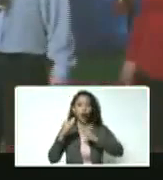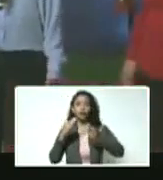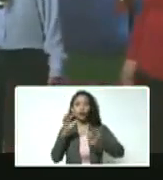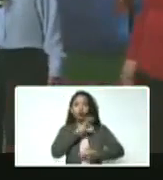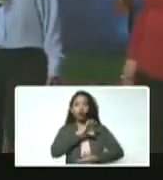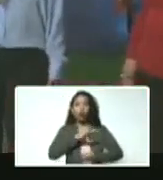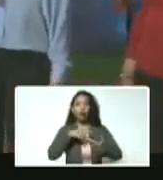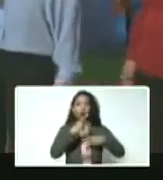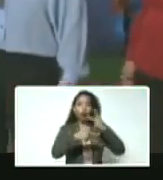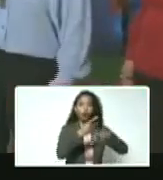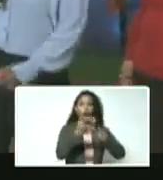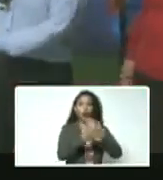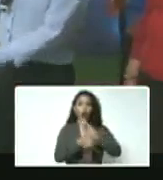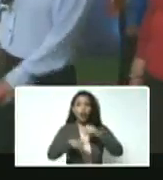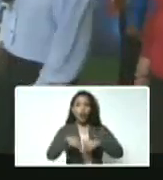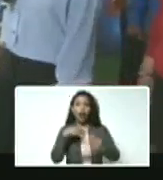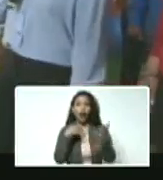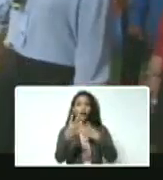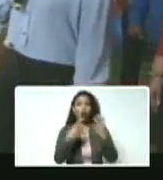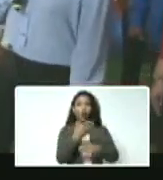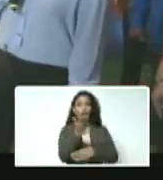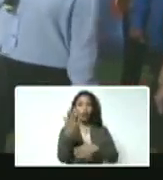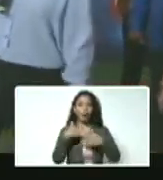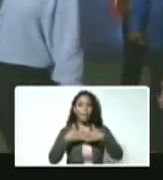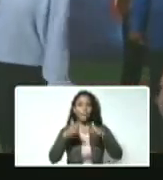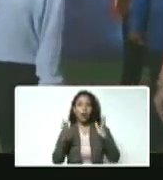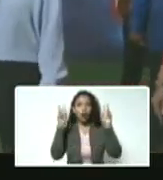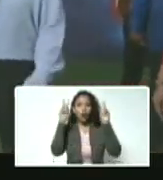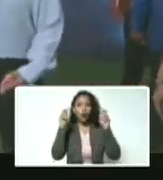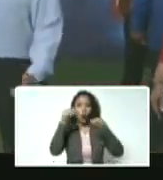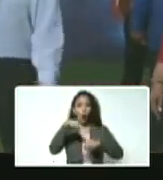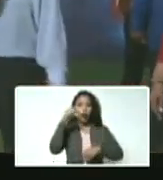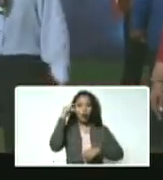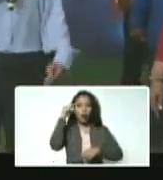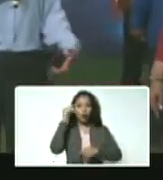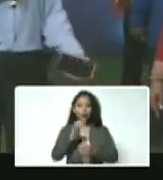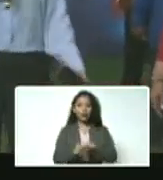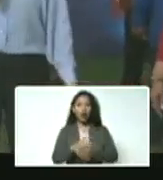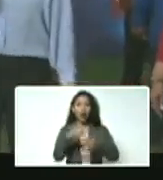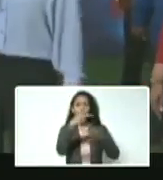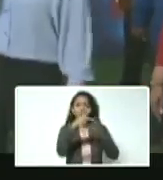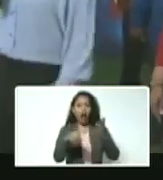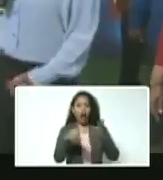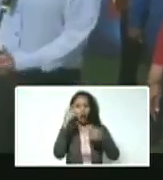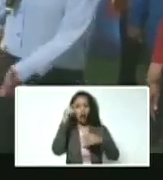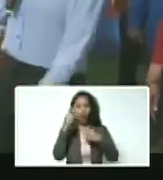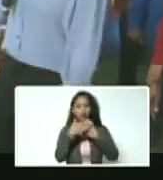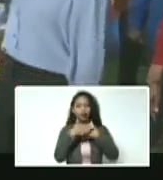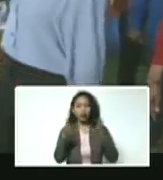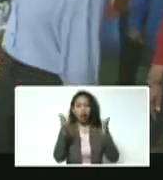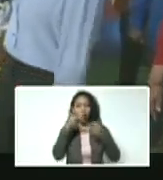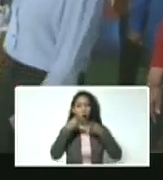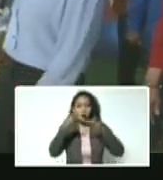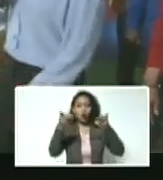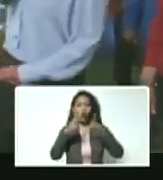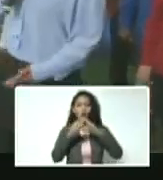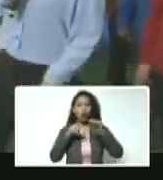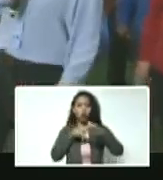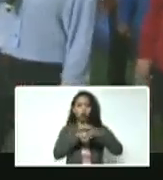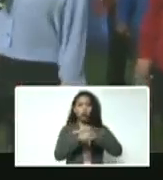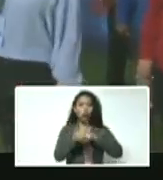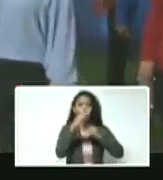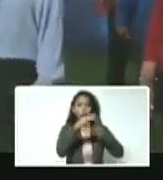Así que esta feria que usted está inaugurando el día de hoy va a estar varios días abierta al público, accesible a todos los productos,